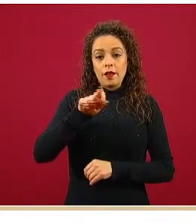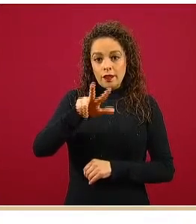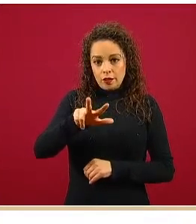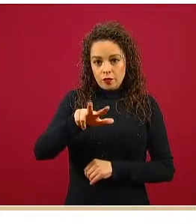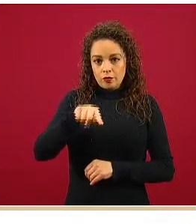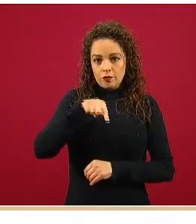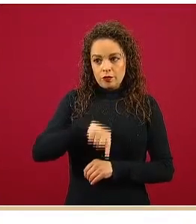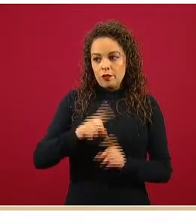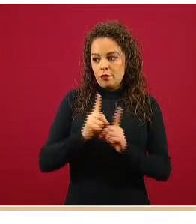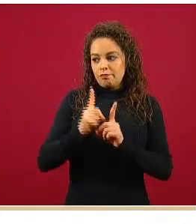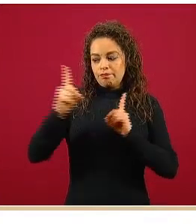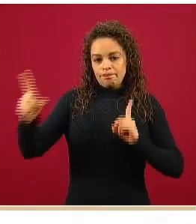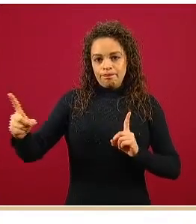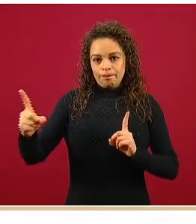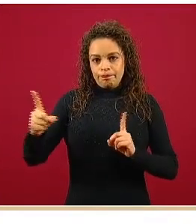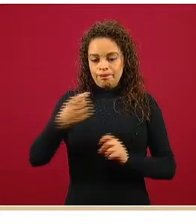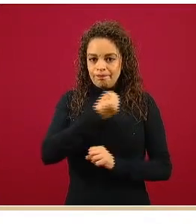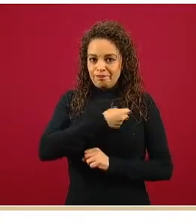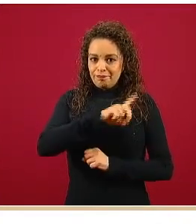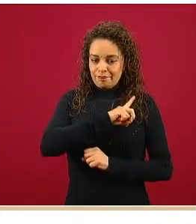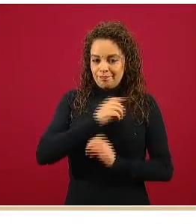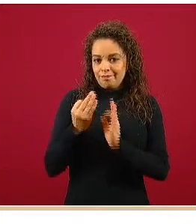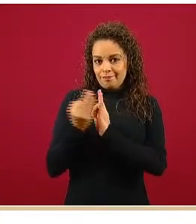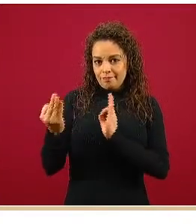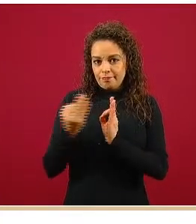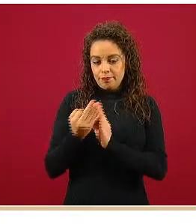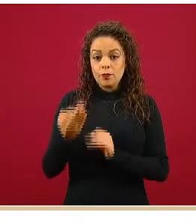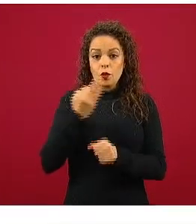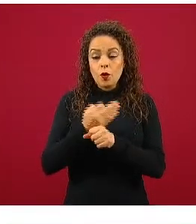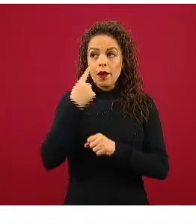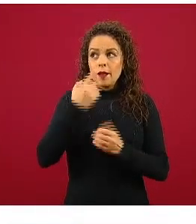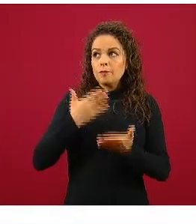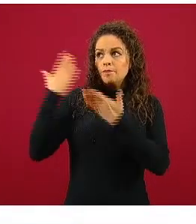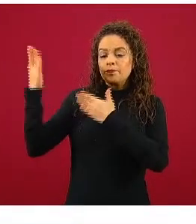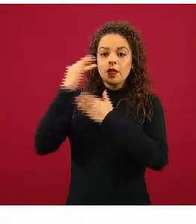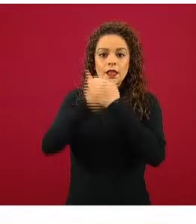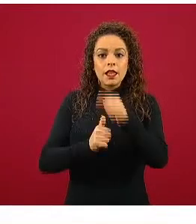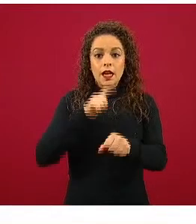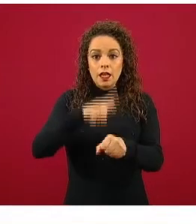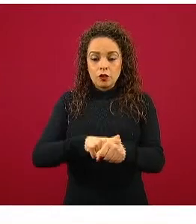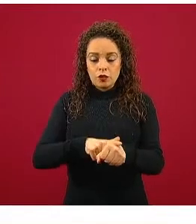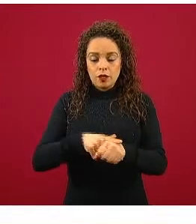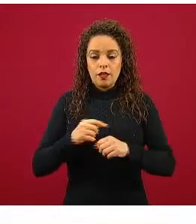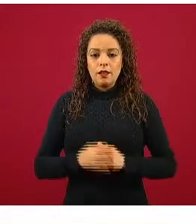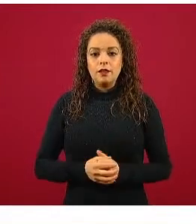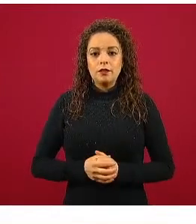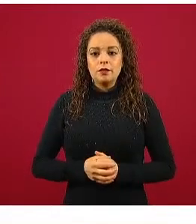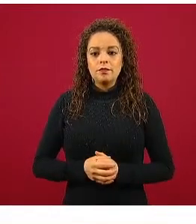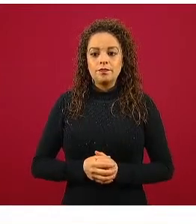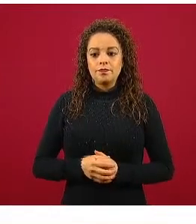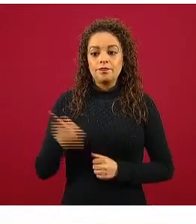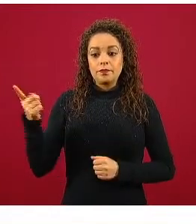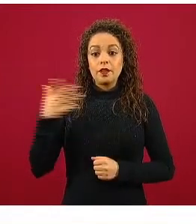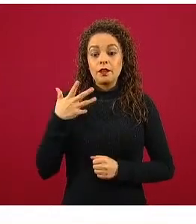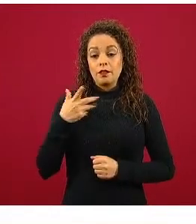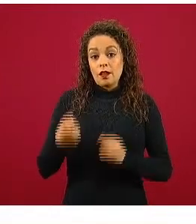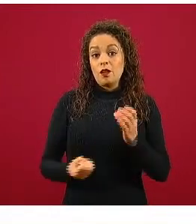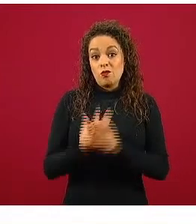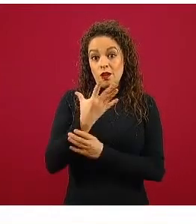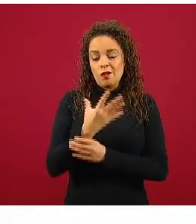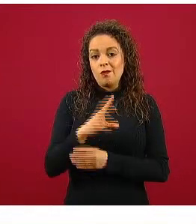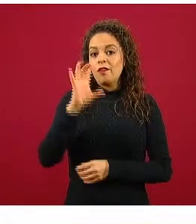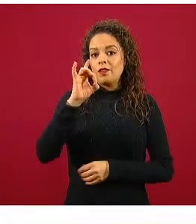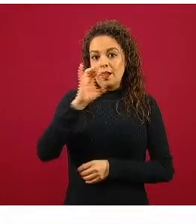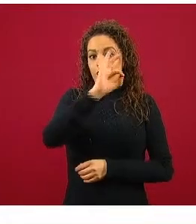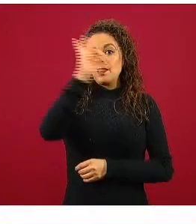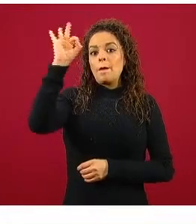bueno, pasemos rápidamente al panorama internacional. Vemos en el panorama internacional una nueva contracción, 30% ahora,